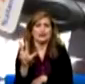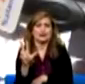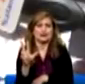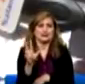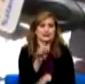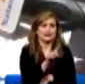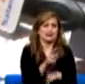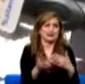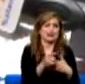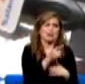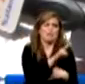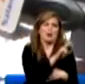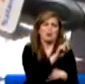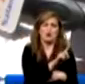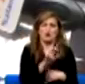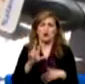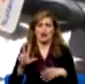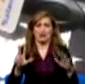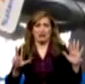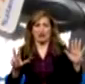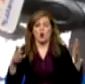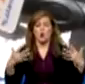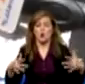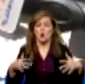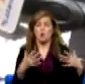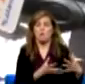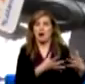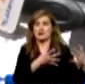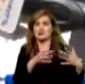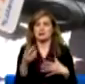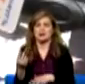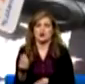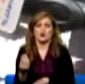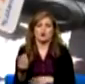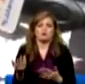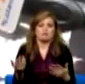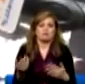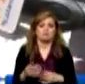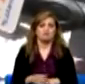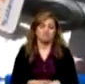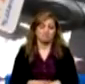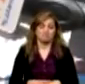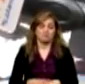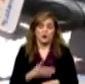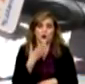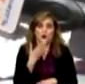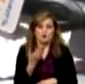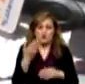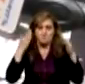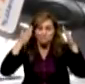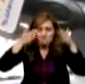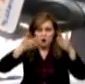está con la séptima parte del consejo. Es una minoría. Entonces, ¿cómo construir